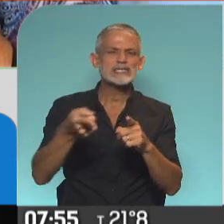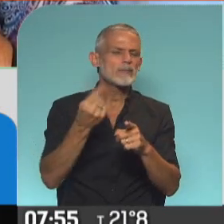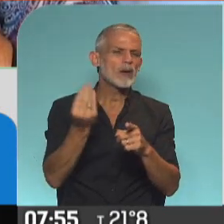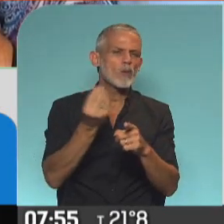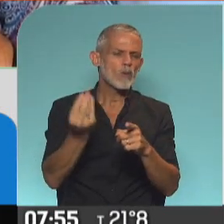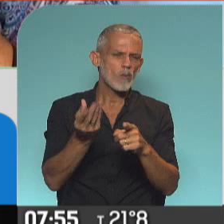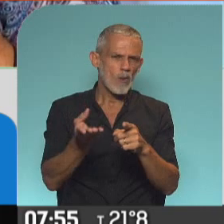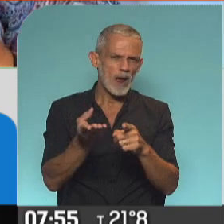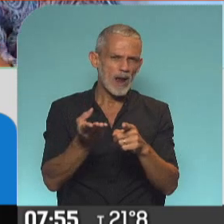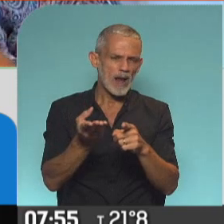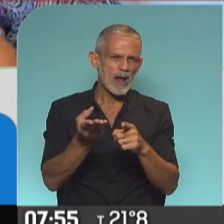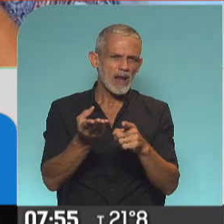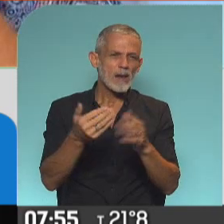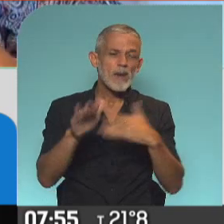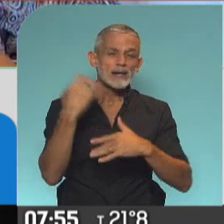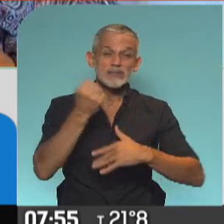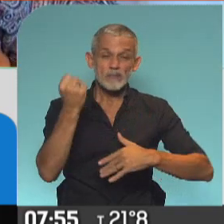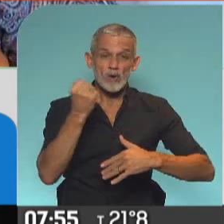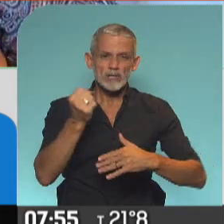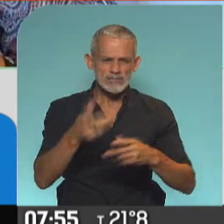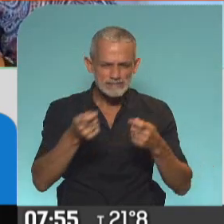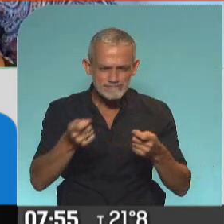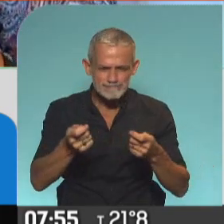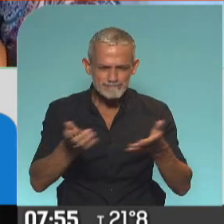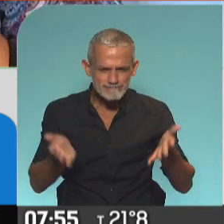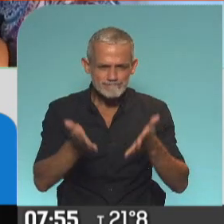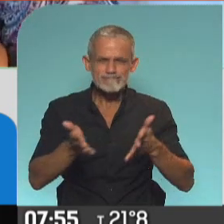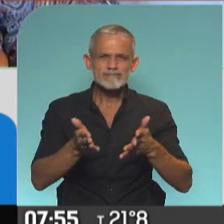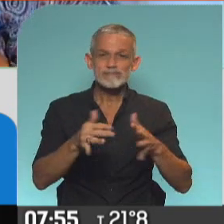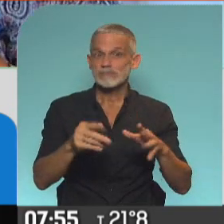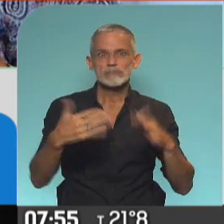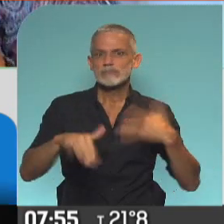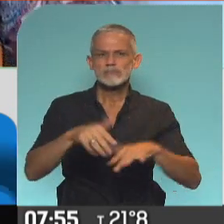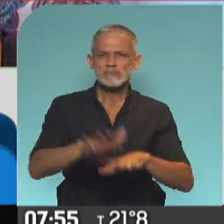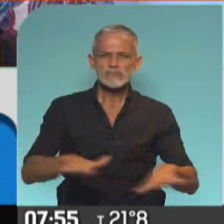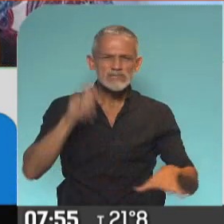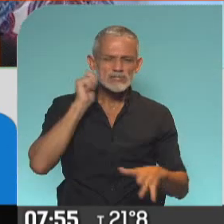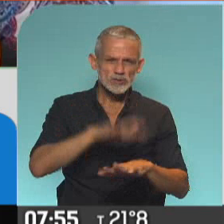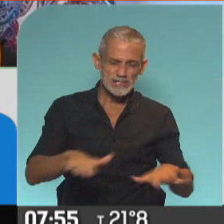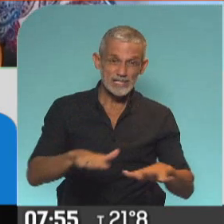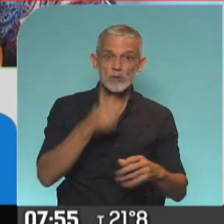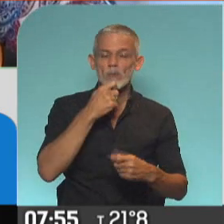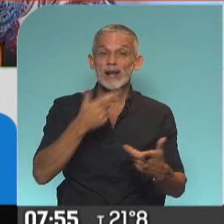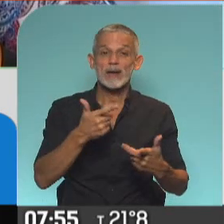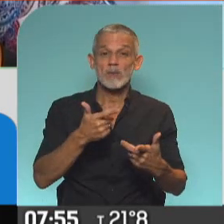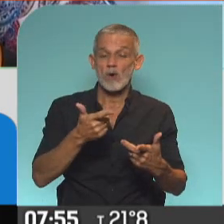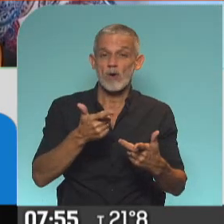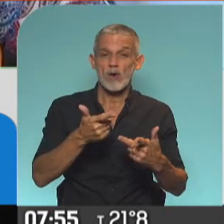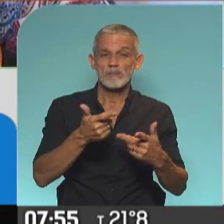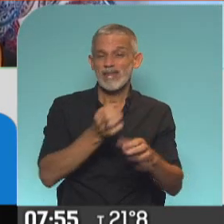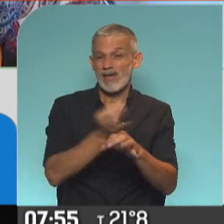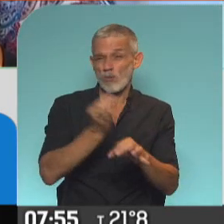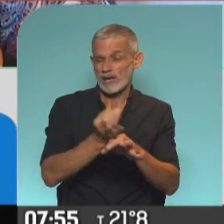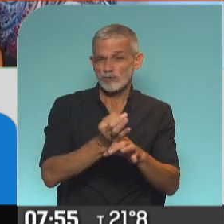todo de inculcamientos tempranos, por ejemplo, la tarea que tiene todo el sistema